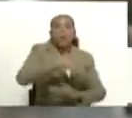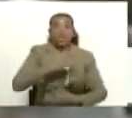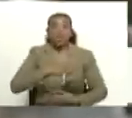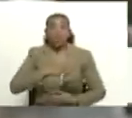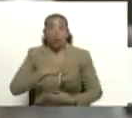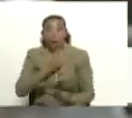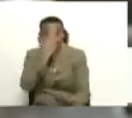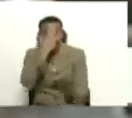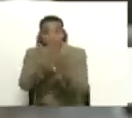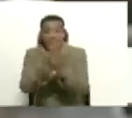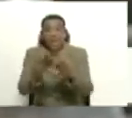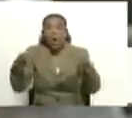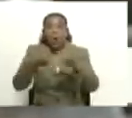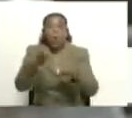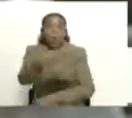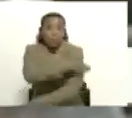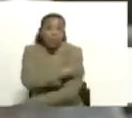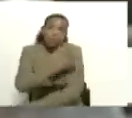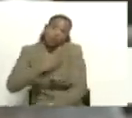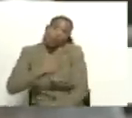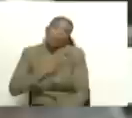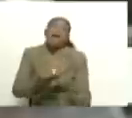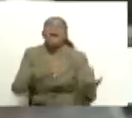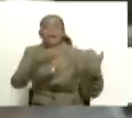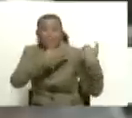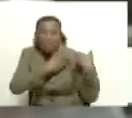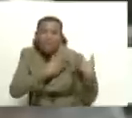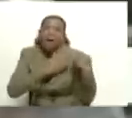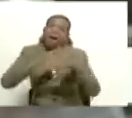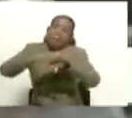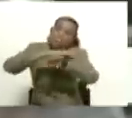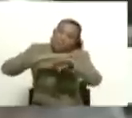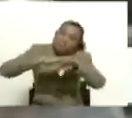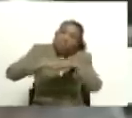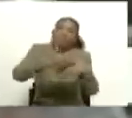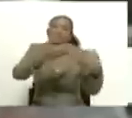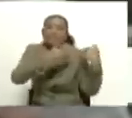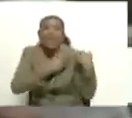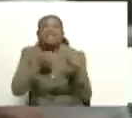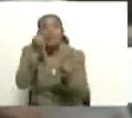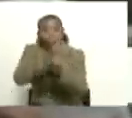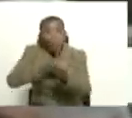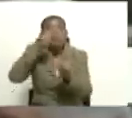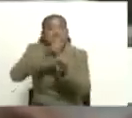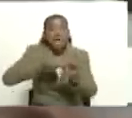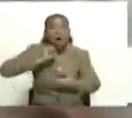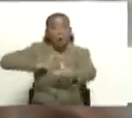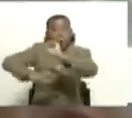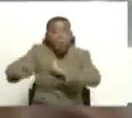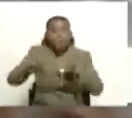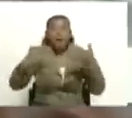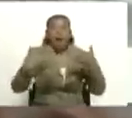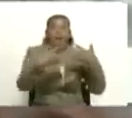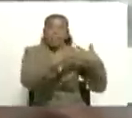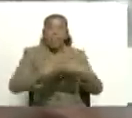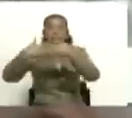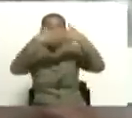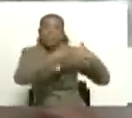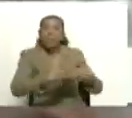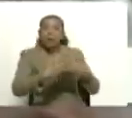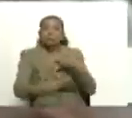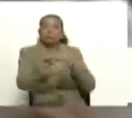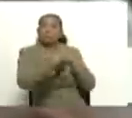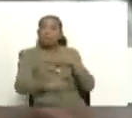la cara, lo hemos dicho con responsabilidad. Así como luchamos en contra de esas pretensiones